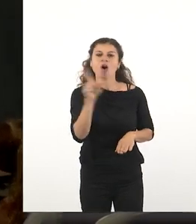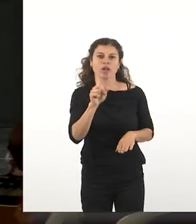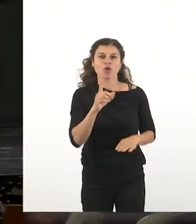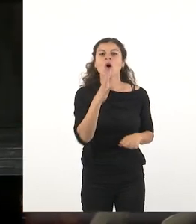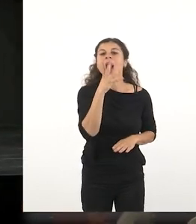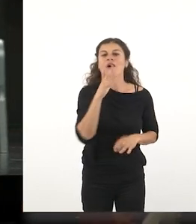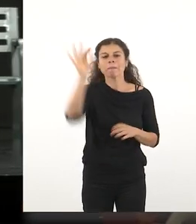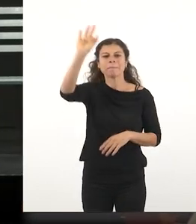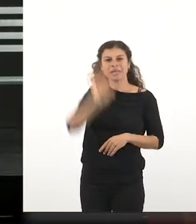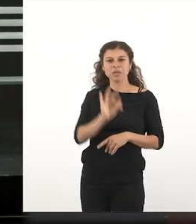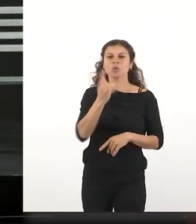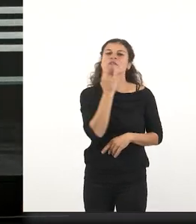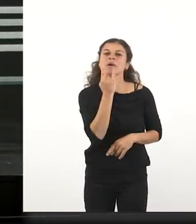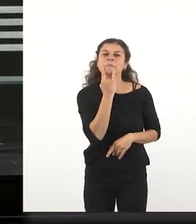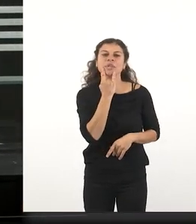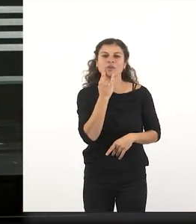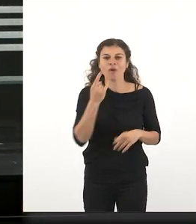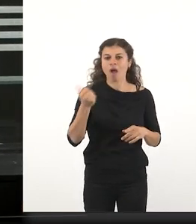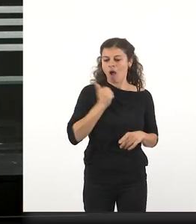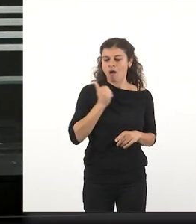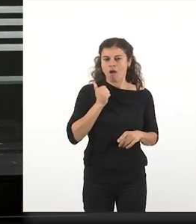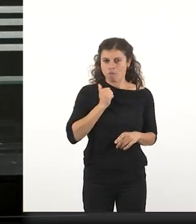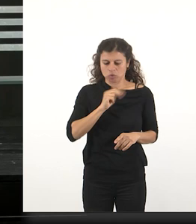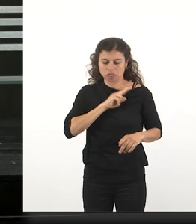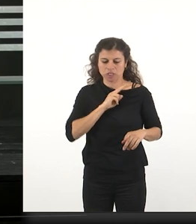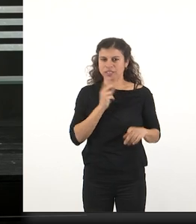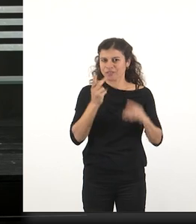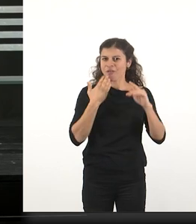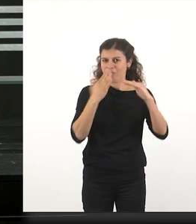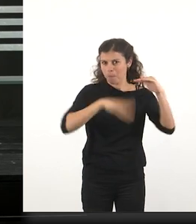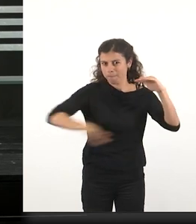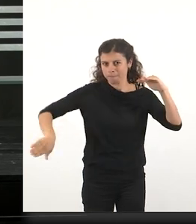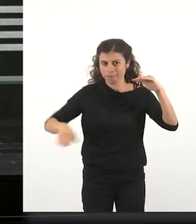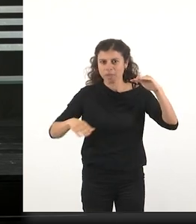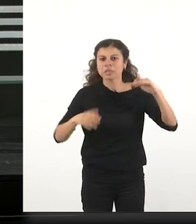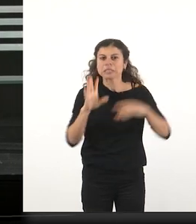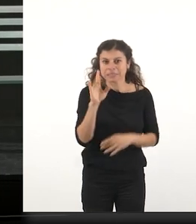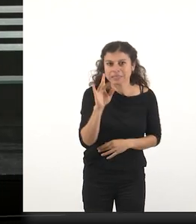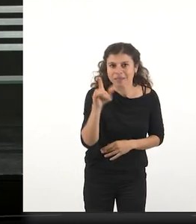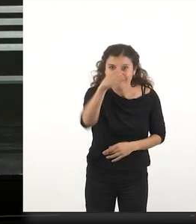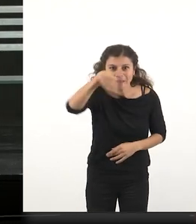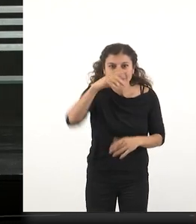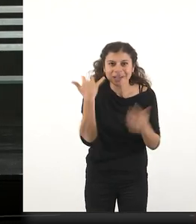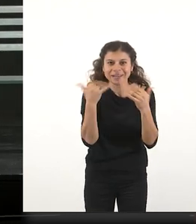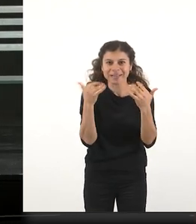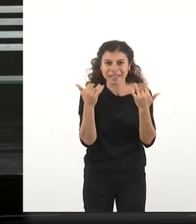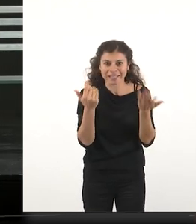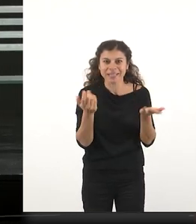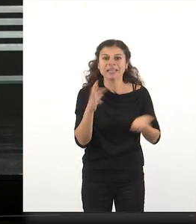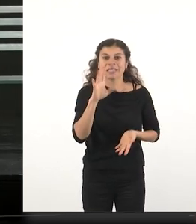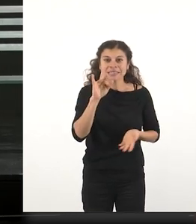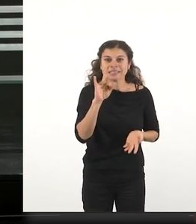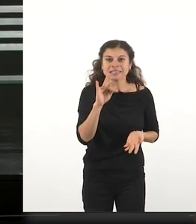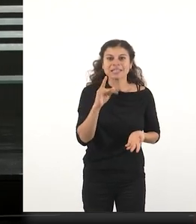pederasta. Un vampiro pederasta que justamente tiene... ¿Vaya a reír aquí en Jerez? Mira, cuando yo digo esto de despeñaperros para arriba y digo